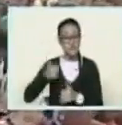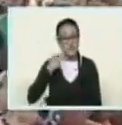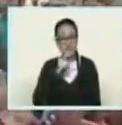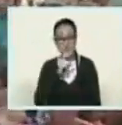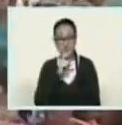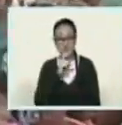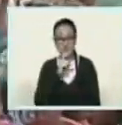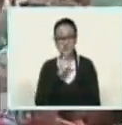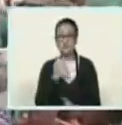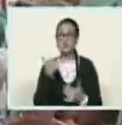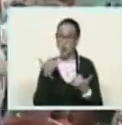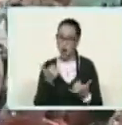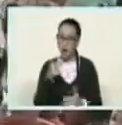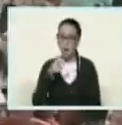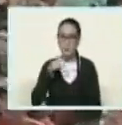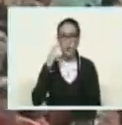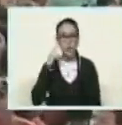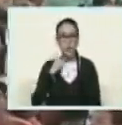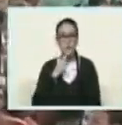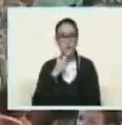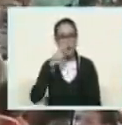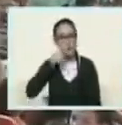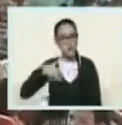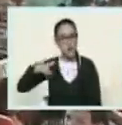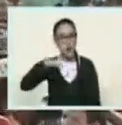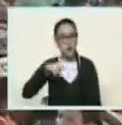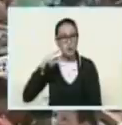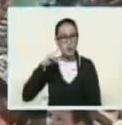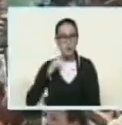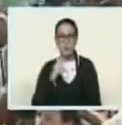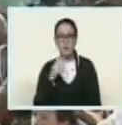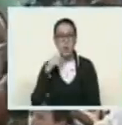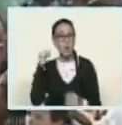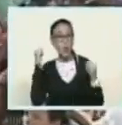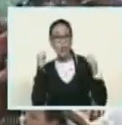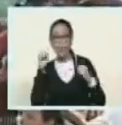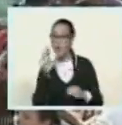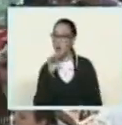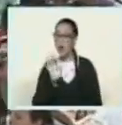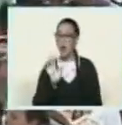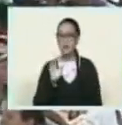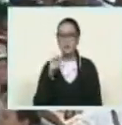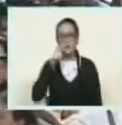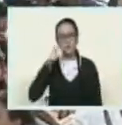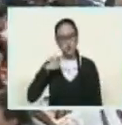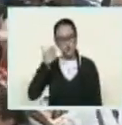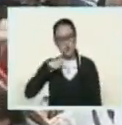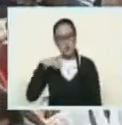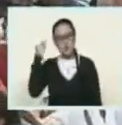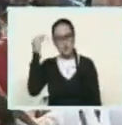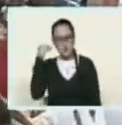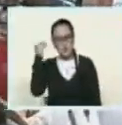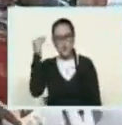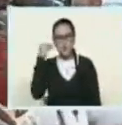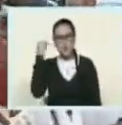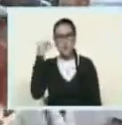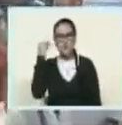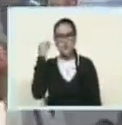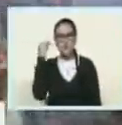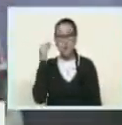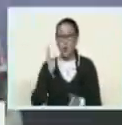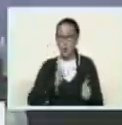Pero Bolívar y el pueblo bolivariano no dudó ni un segundo. Reflexionó, se reagrupó,